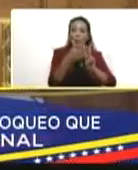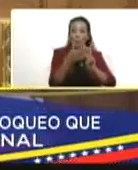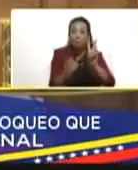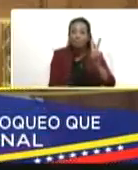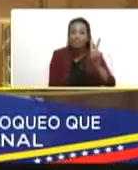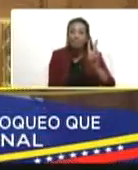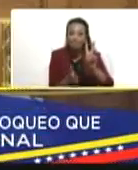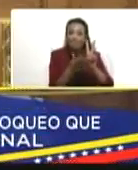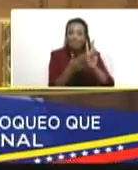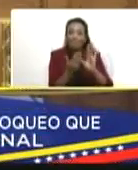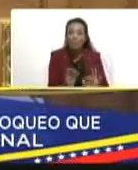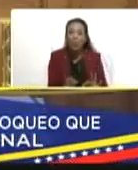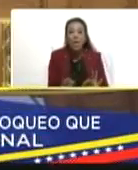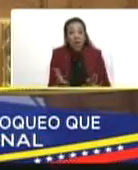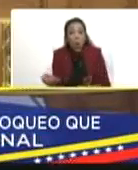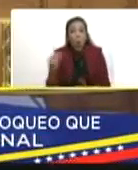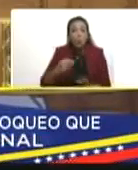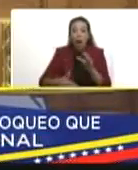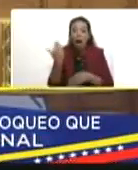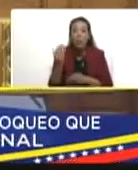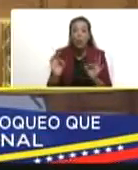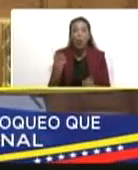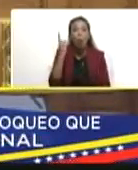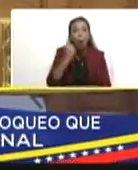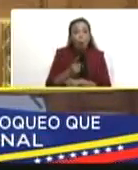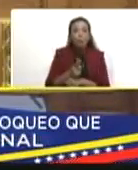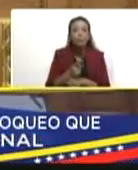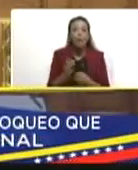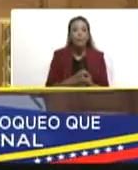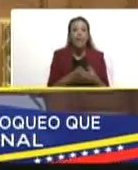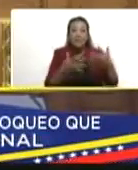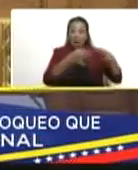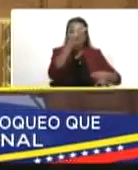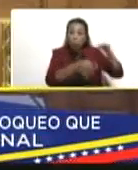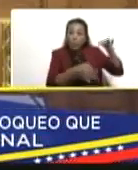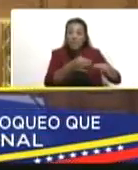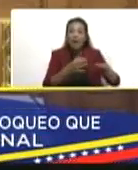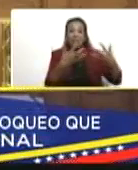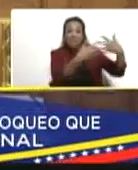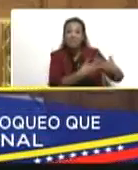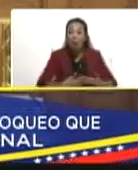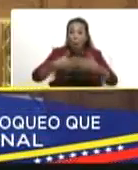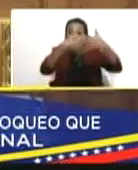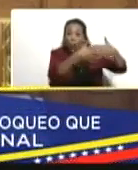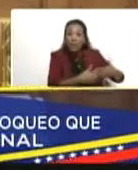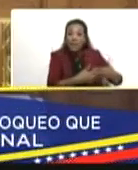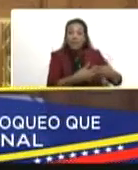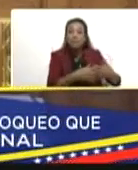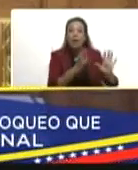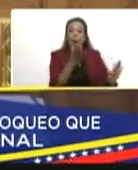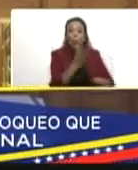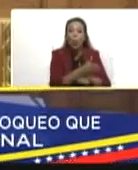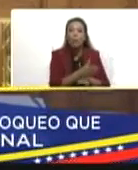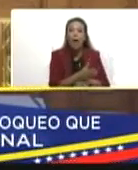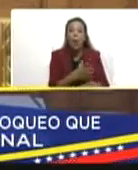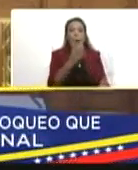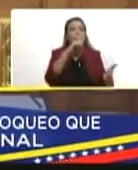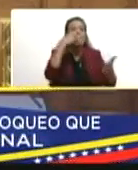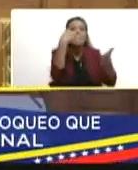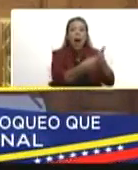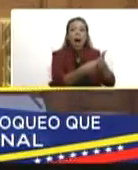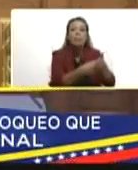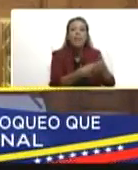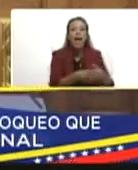vigentes incluso la orden del departamento de justicia de Estados Unidos que le pone un precio